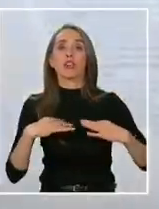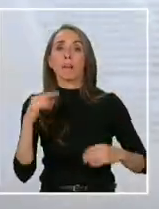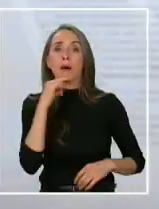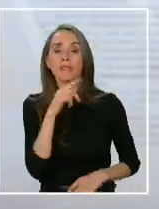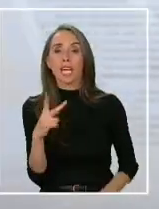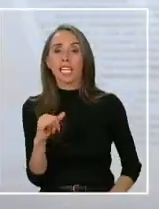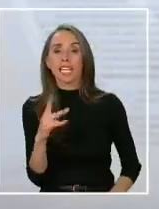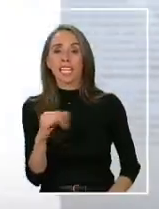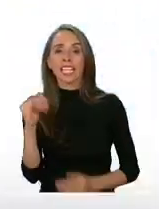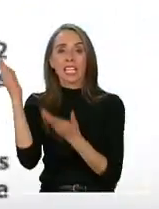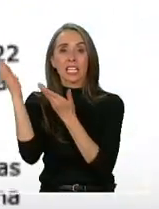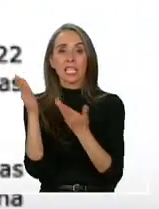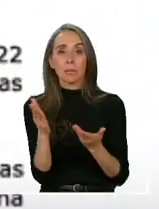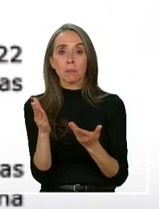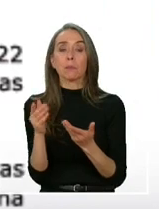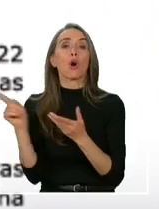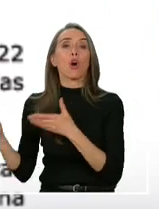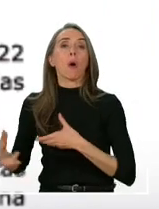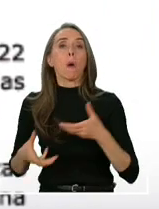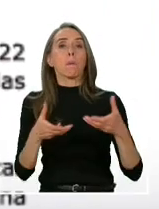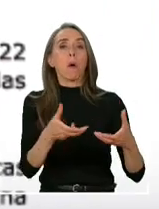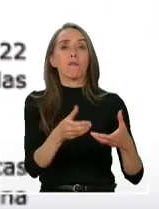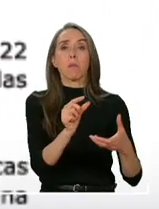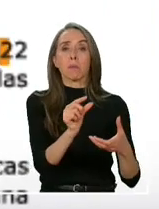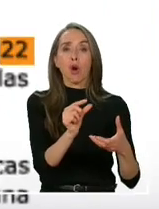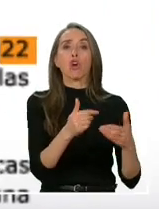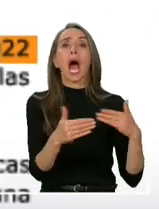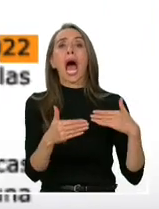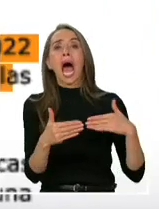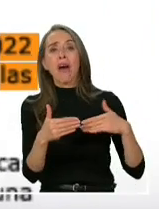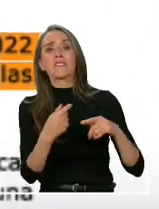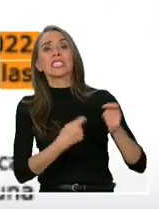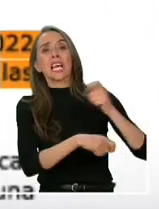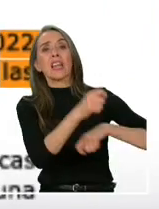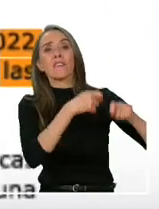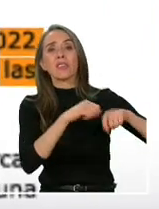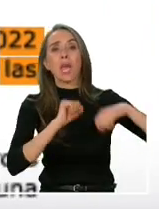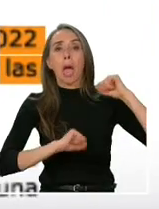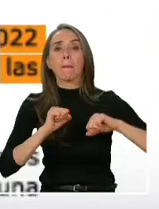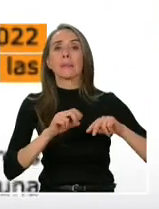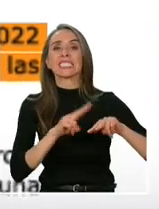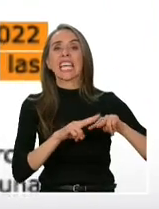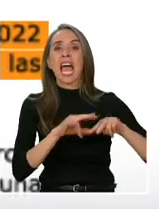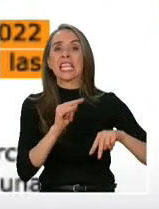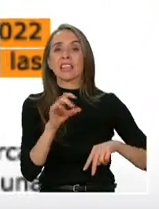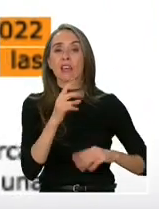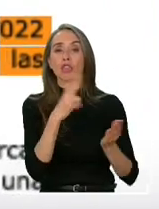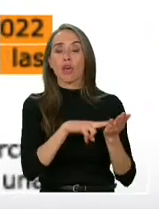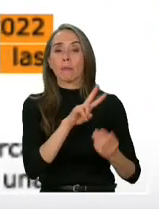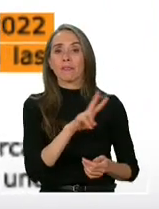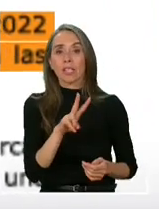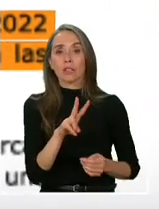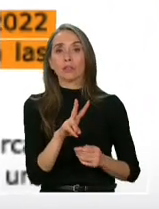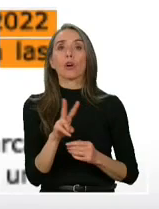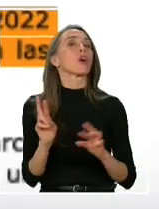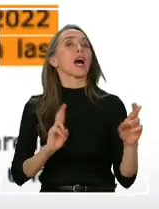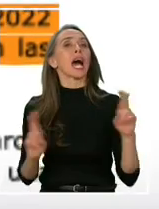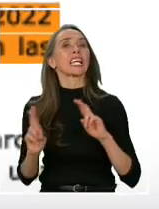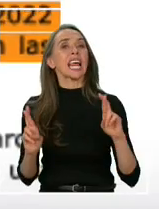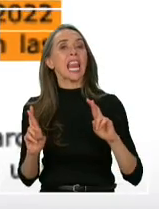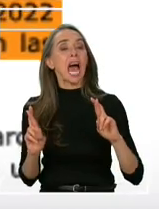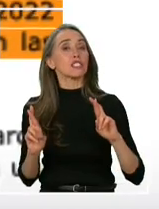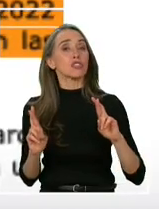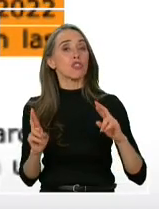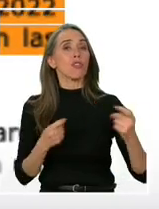Kiki Imports fue un proveedor menor y ocasional de empresas CITES durante 2022 y su relación comercial se